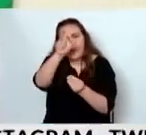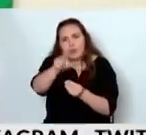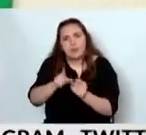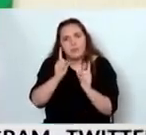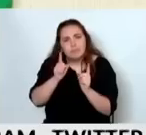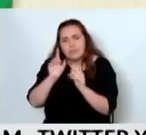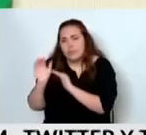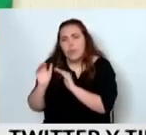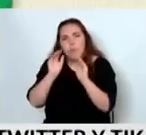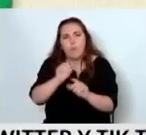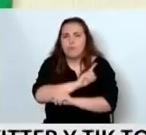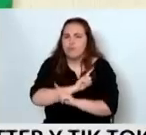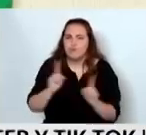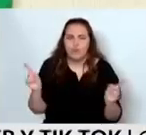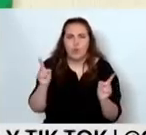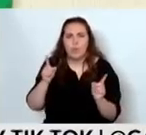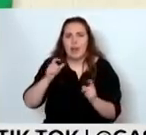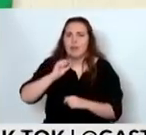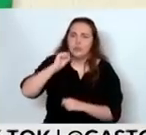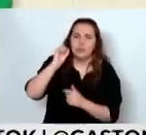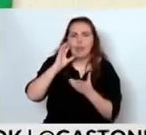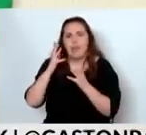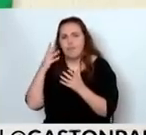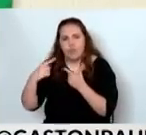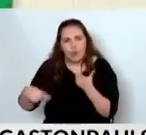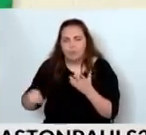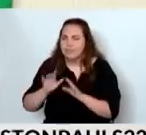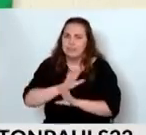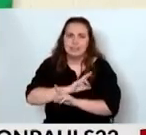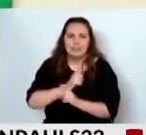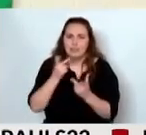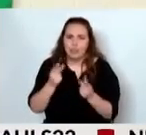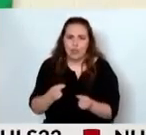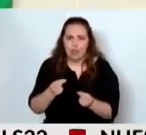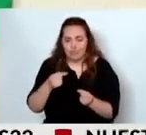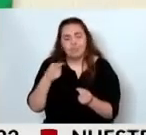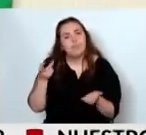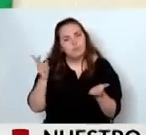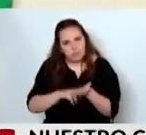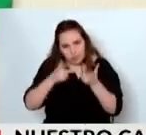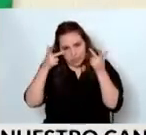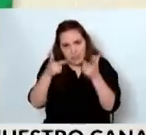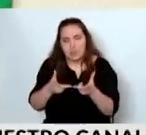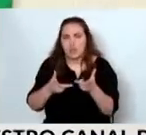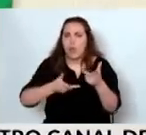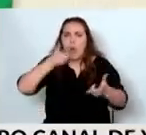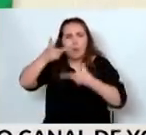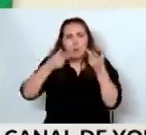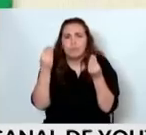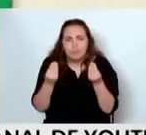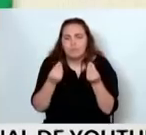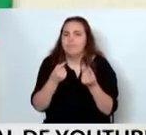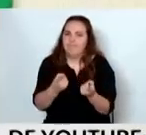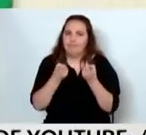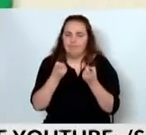cometer ese suicidio. Y vuelvo a decirlo, estamos hablando de esto porque creemos que es necesario hablar, que